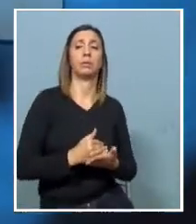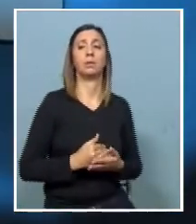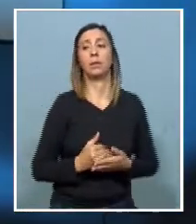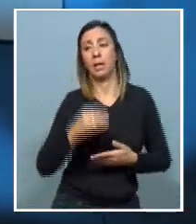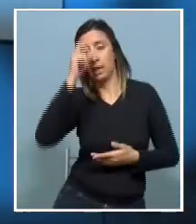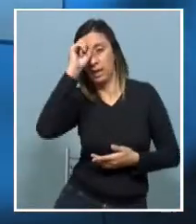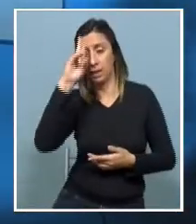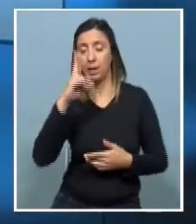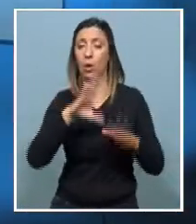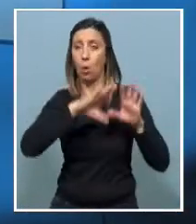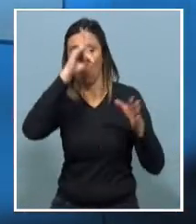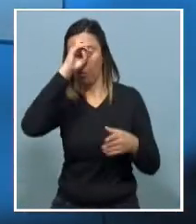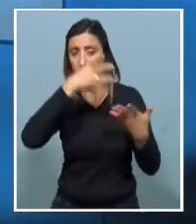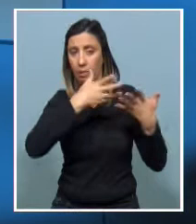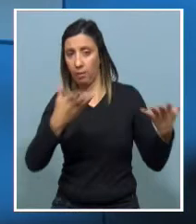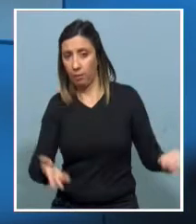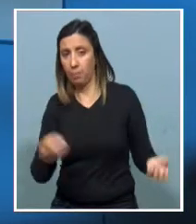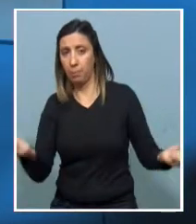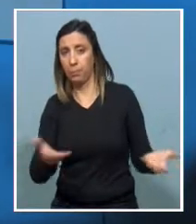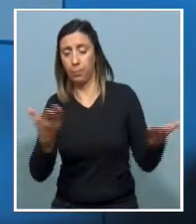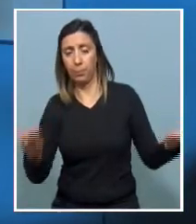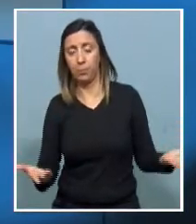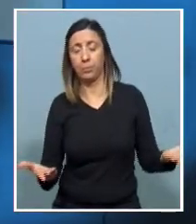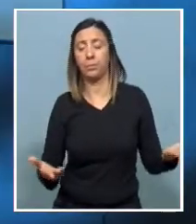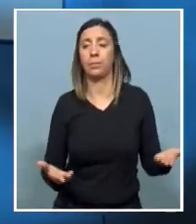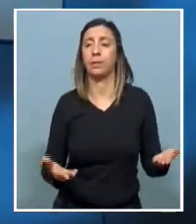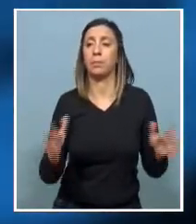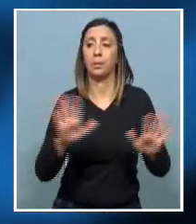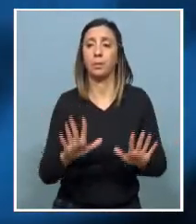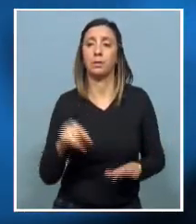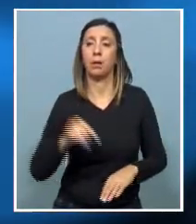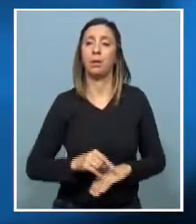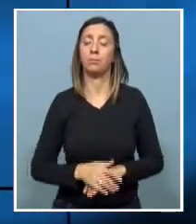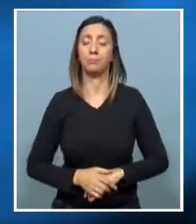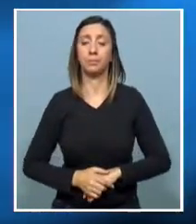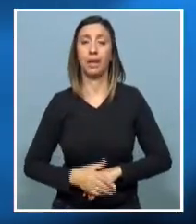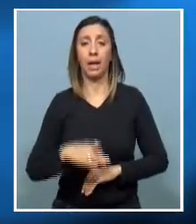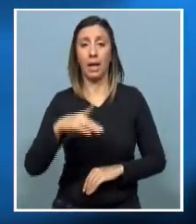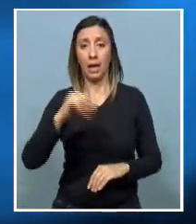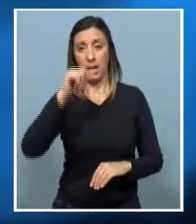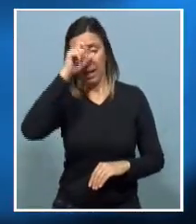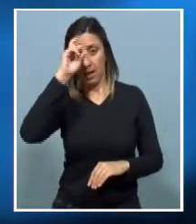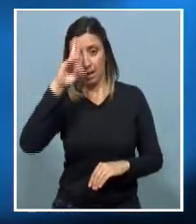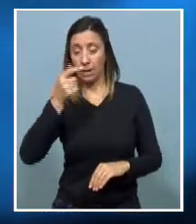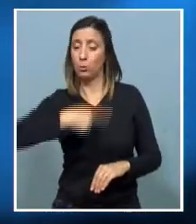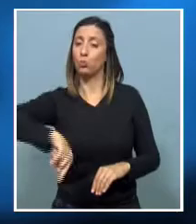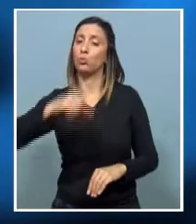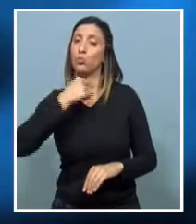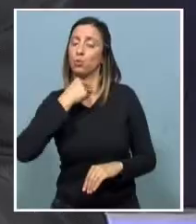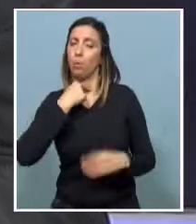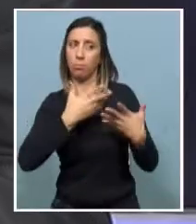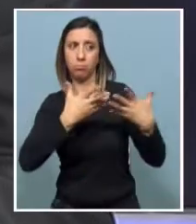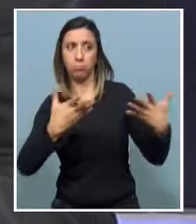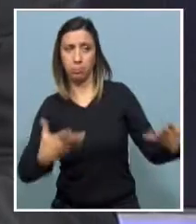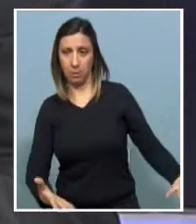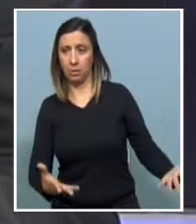Calera, hospital, ampliación y puesta en valor, pliego en elaboración. Exactamente, en La Calera lo que pretendemos es hacer una